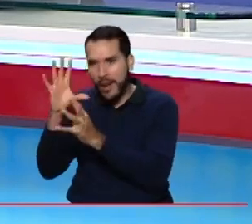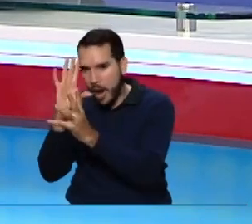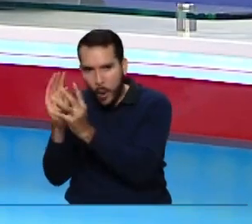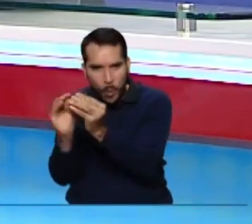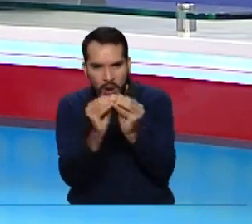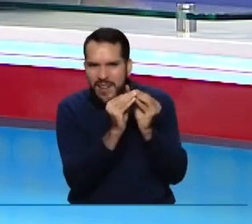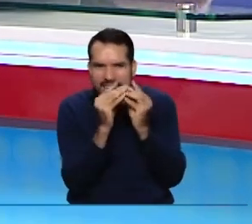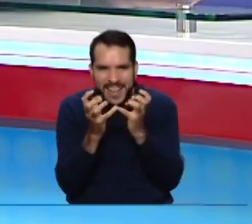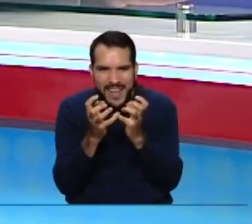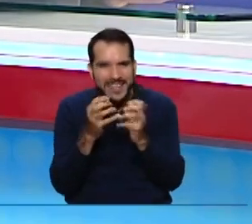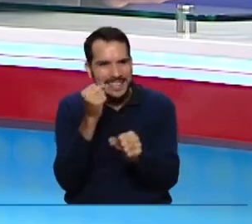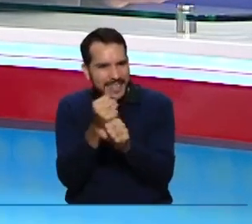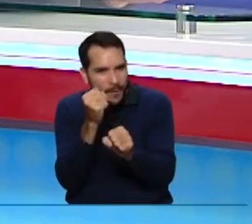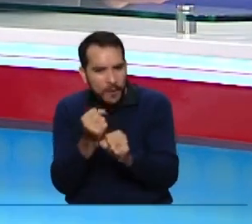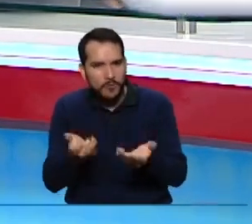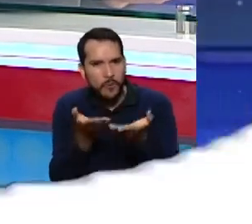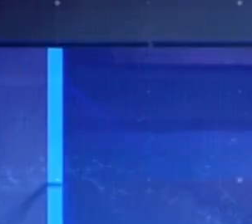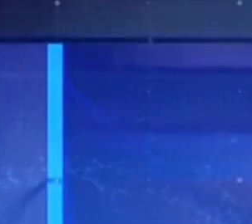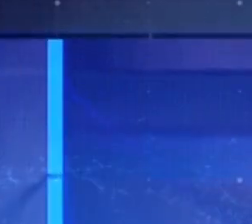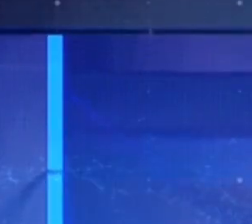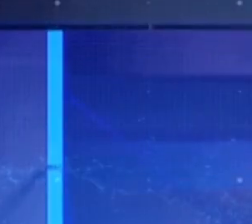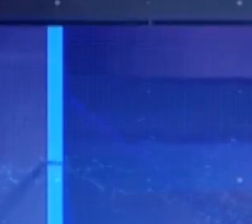regional para generar vivienda.